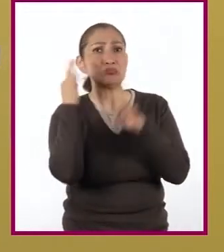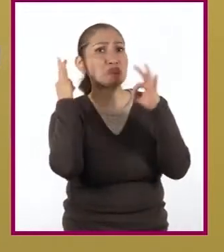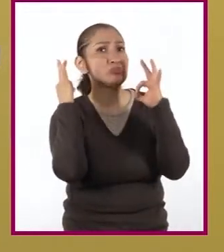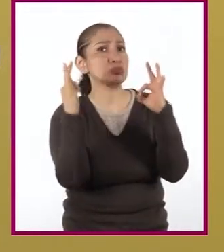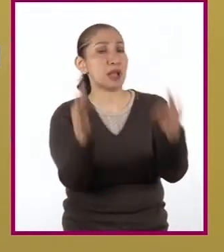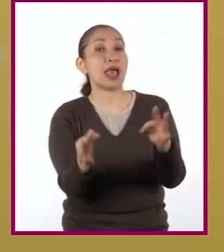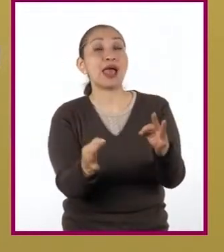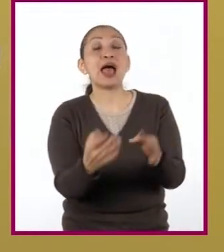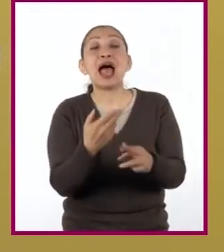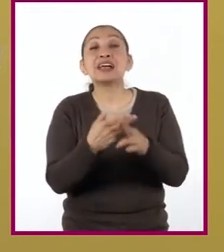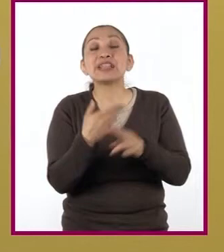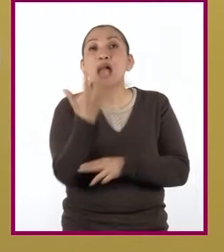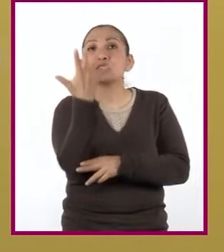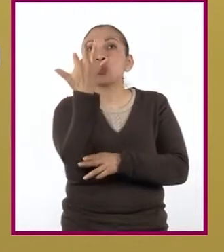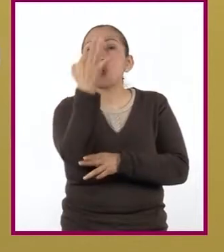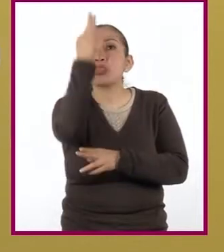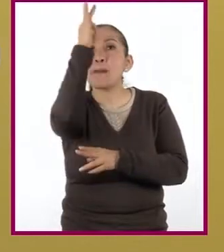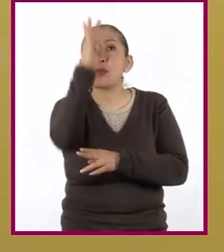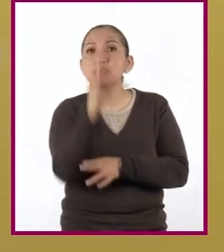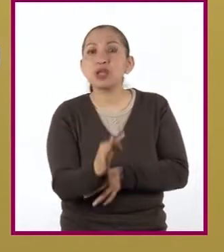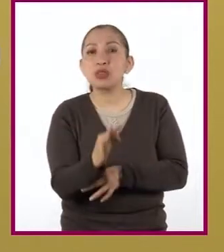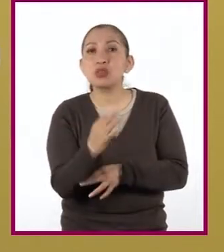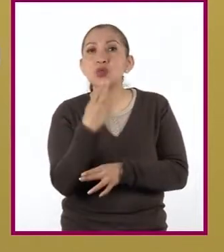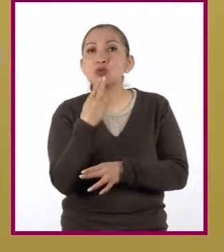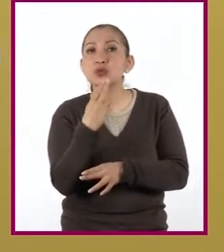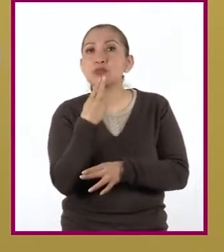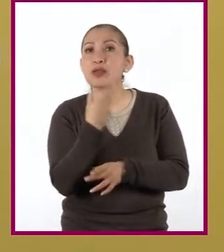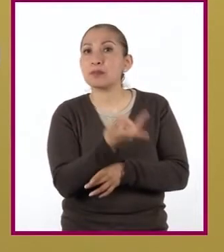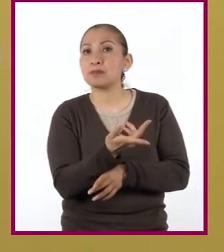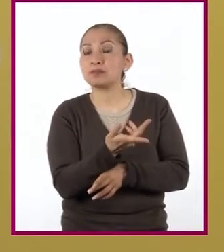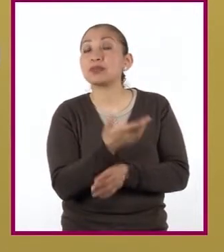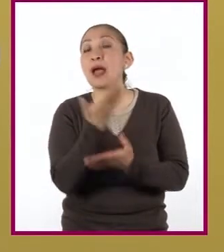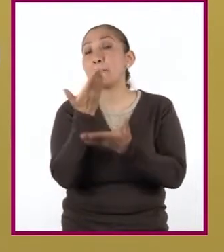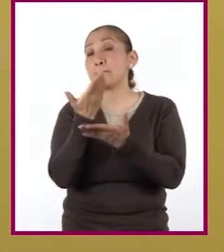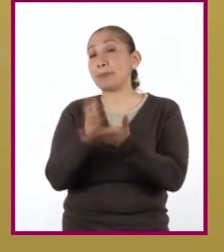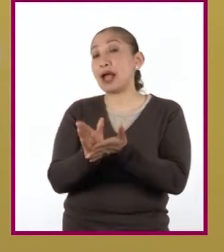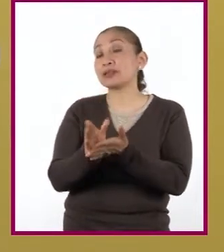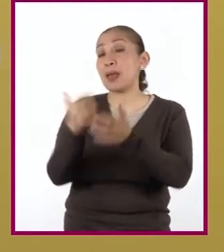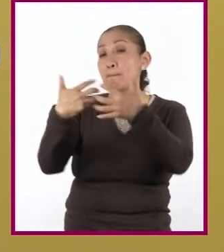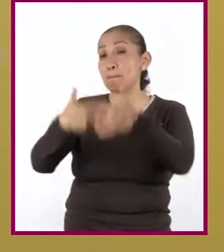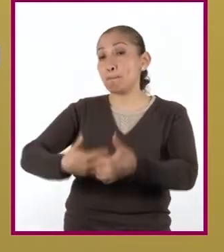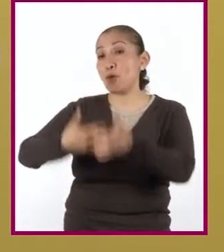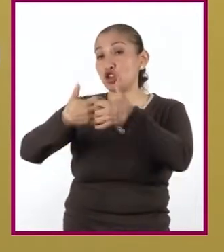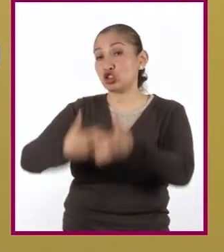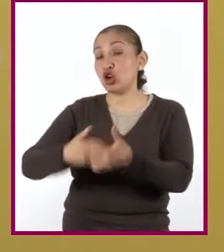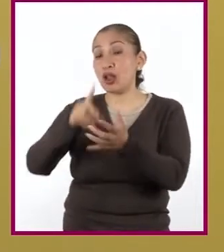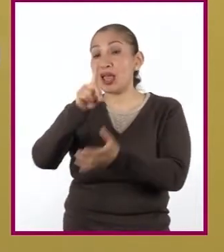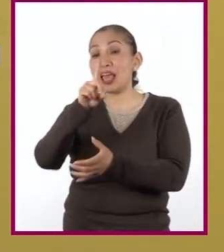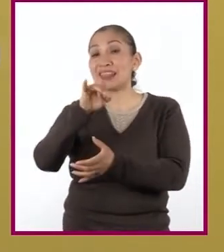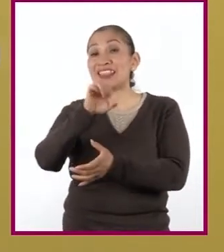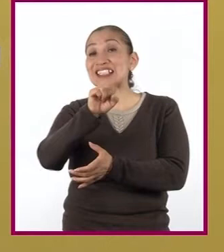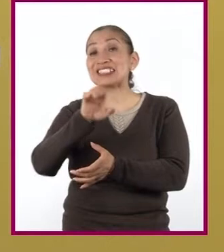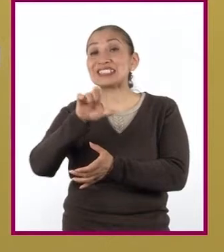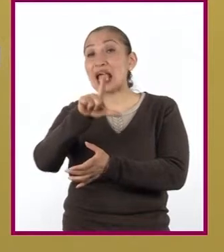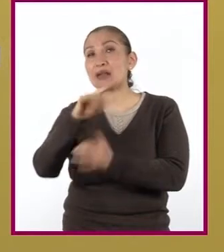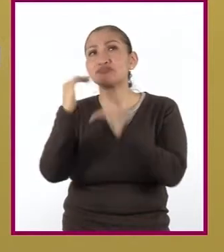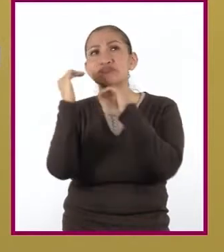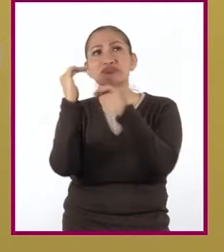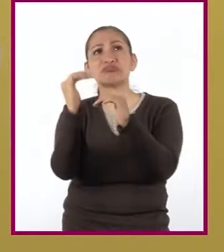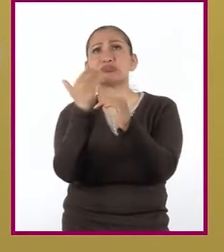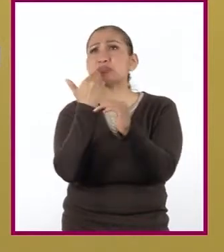eficiencia de hasta 50%. Por otro lado, los motores a diésel tienen un